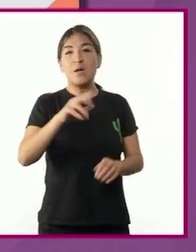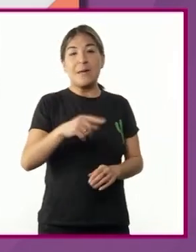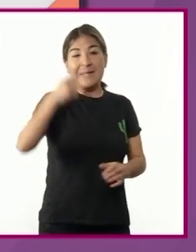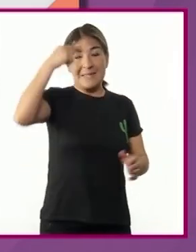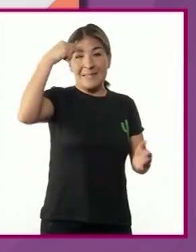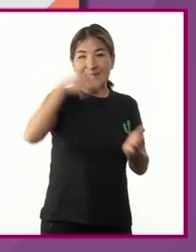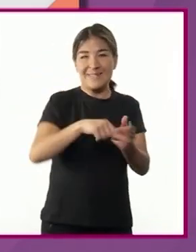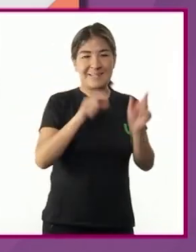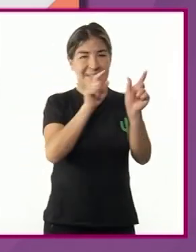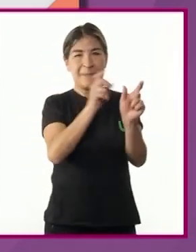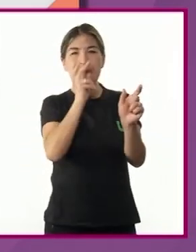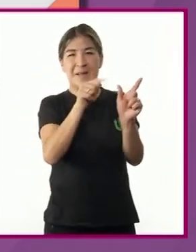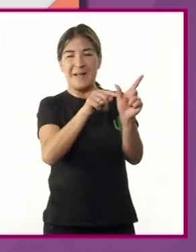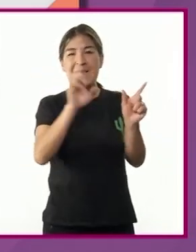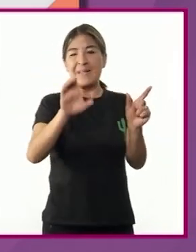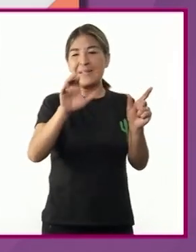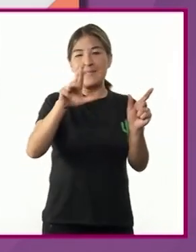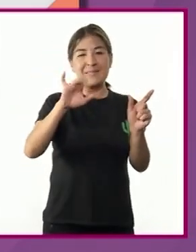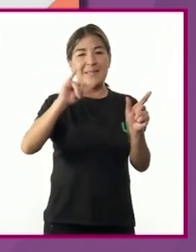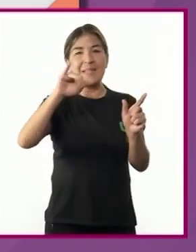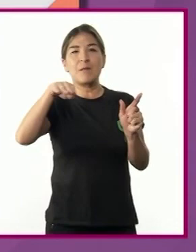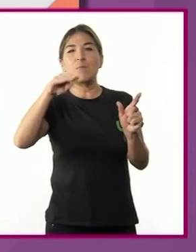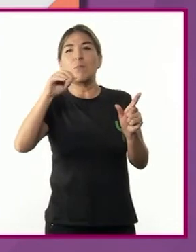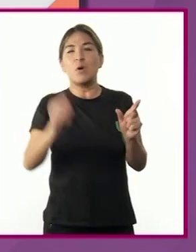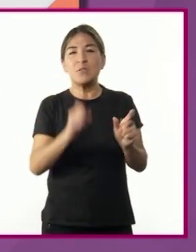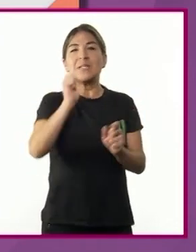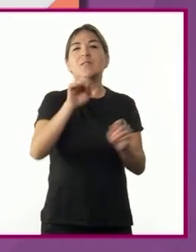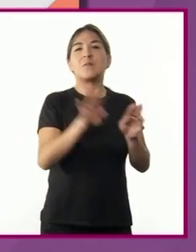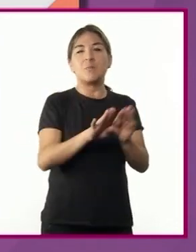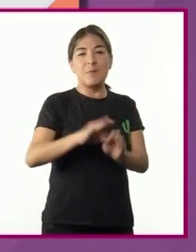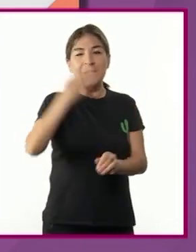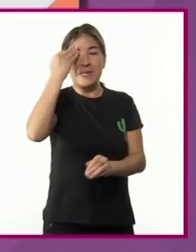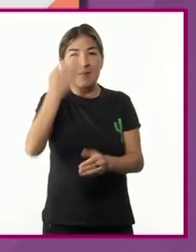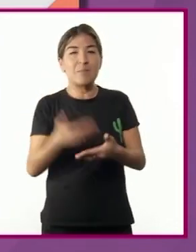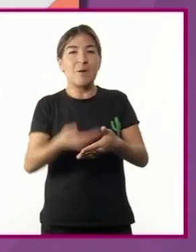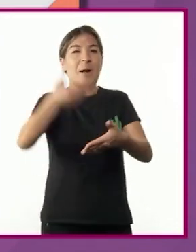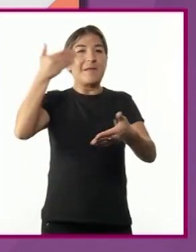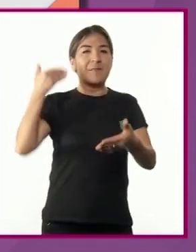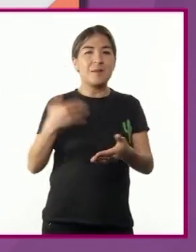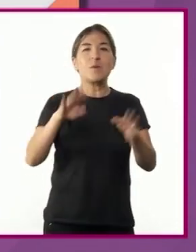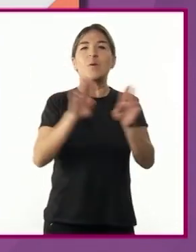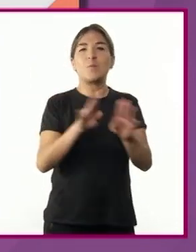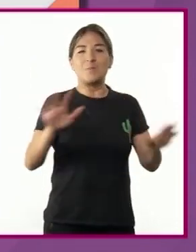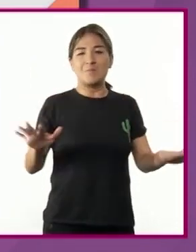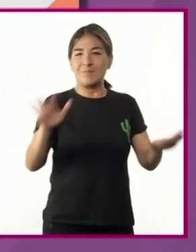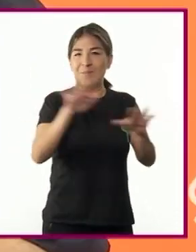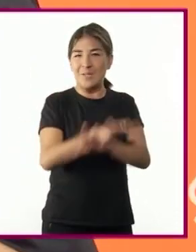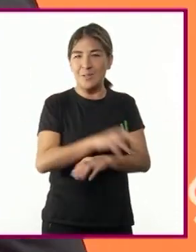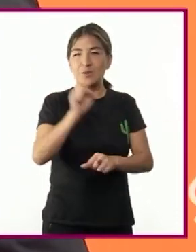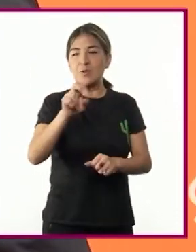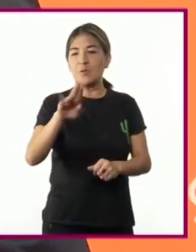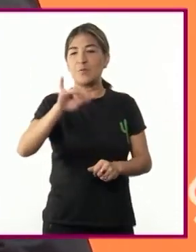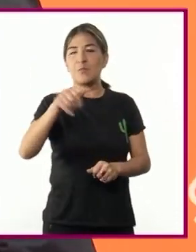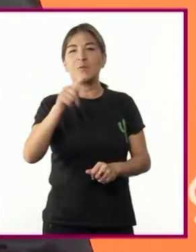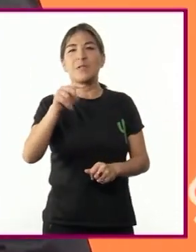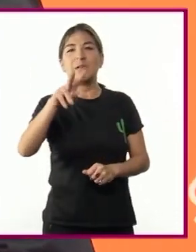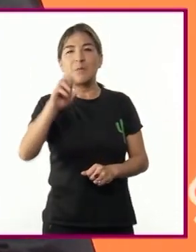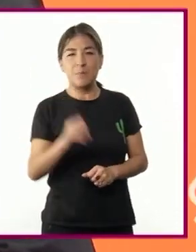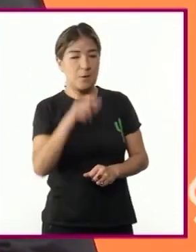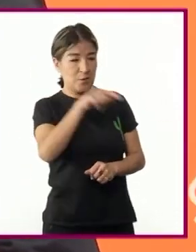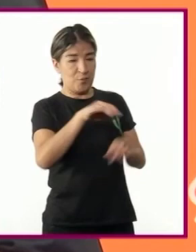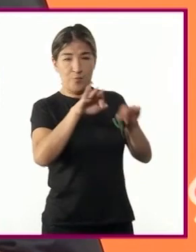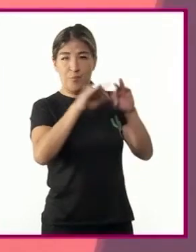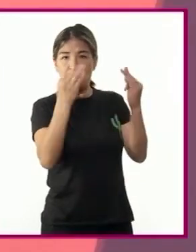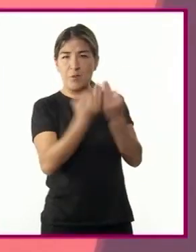en pretérito perfecto simple y fuera en pretérito imperfecto de subjuntivo. Si esto